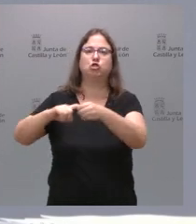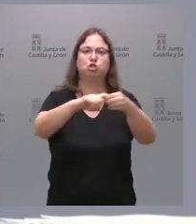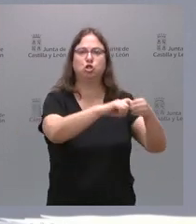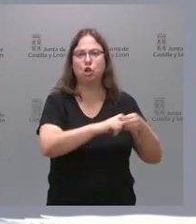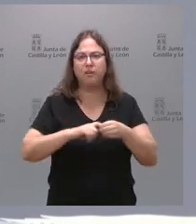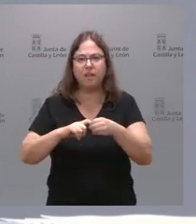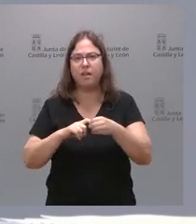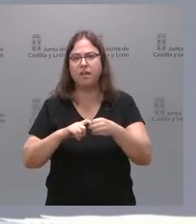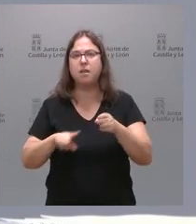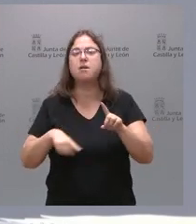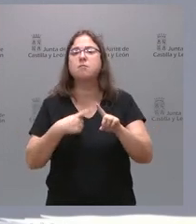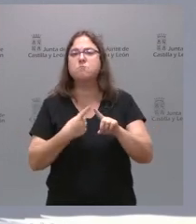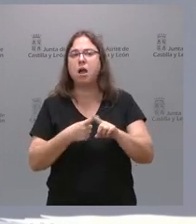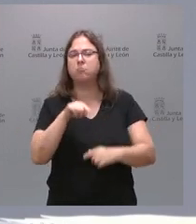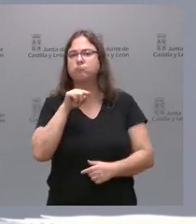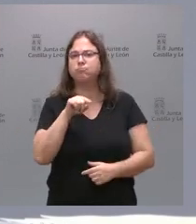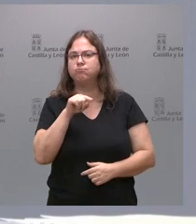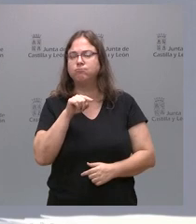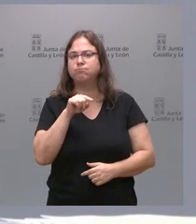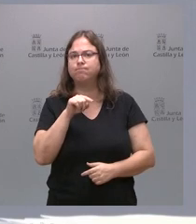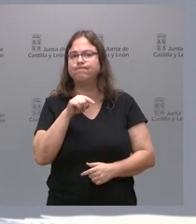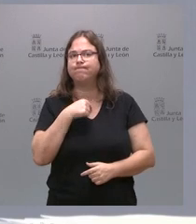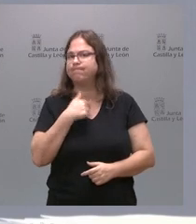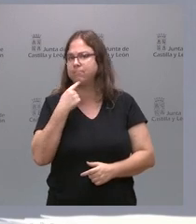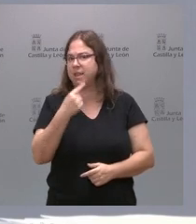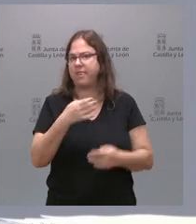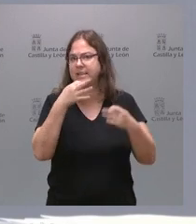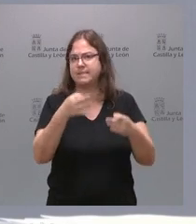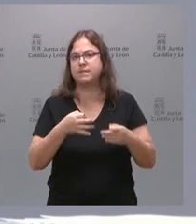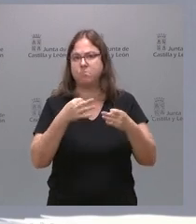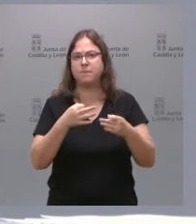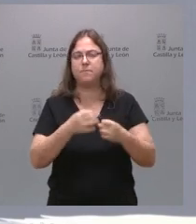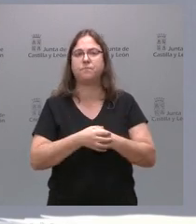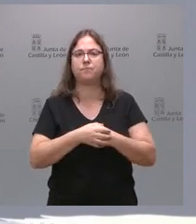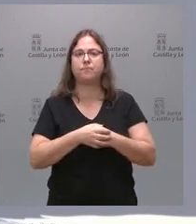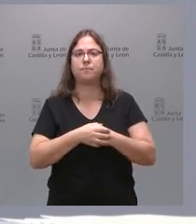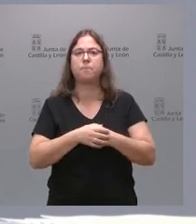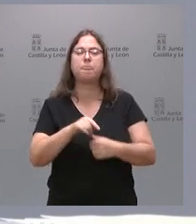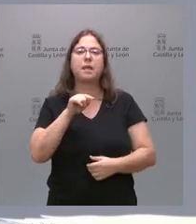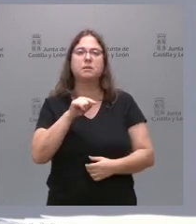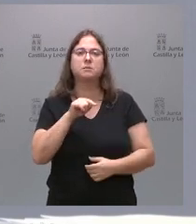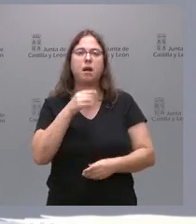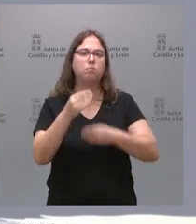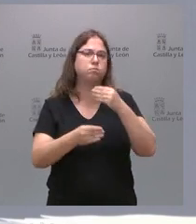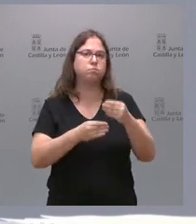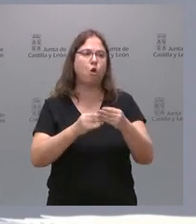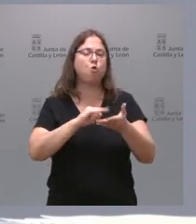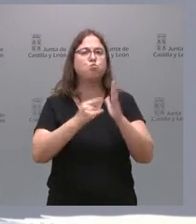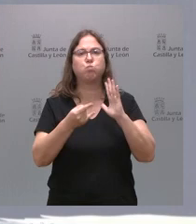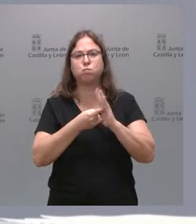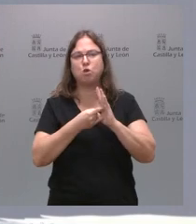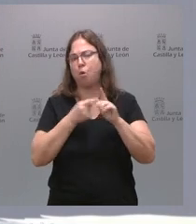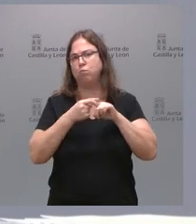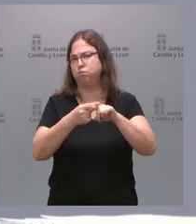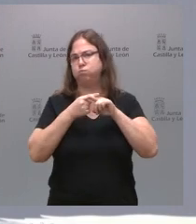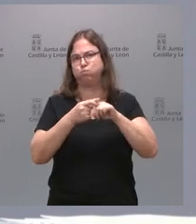todos los españoles Y esa es la vía en la que él se ha dirigido siempre y por tanto esa es una actuación o un proyecto que compartimos